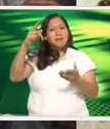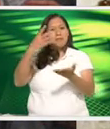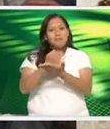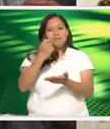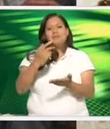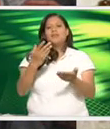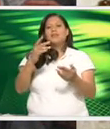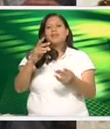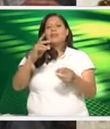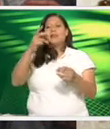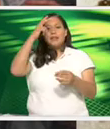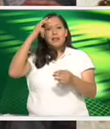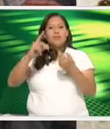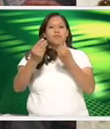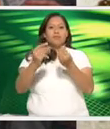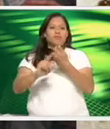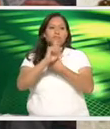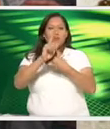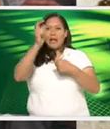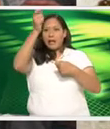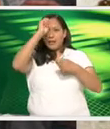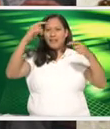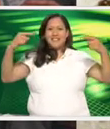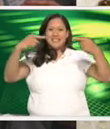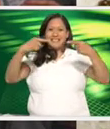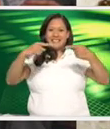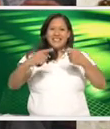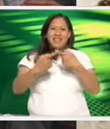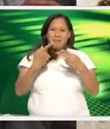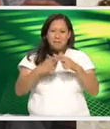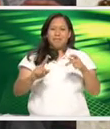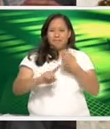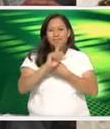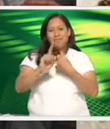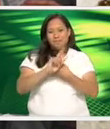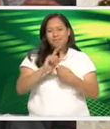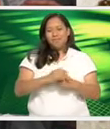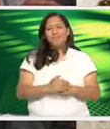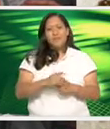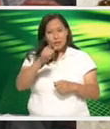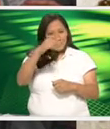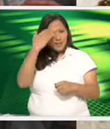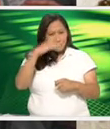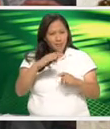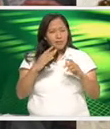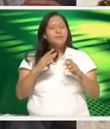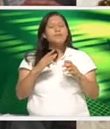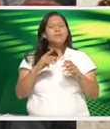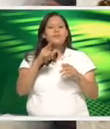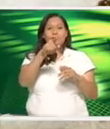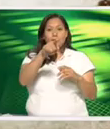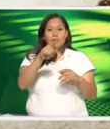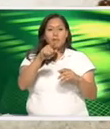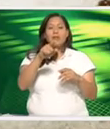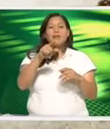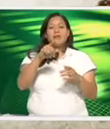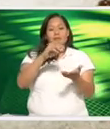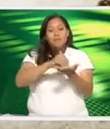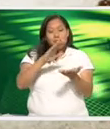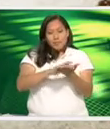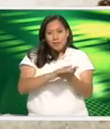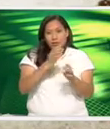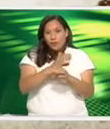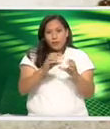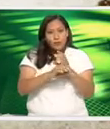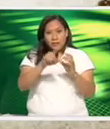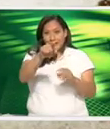eso va a tener muchos problemas con Allende. Además de las cosas muy curiosas para nuestros amigos en casa, que hoy pueden presumir como un dato de, este